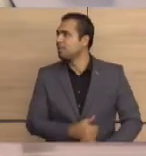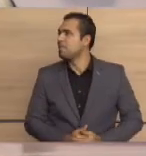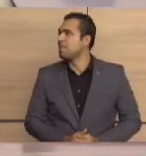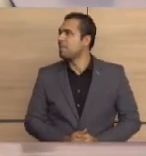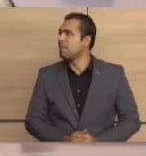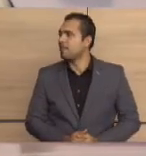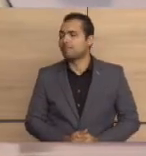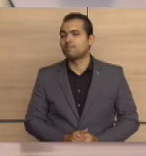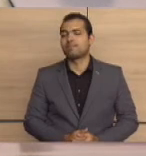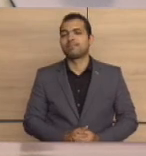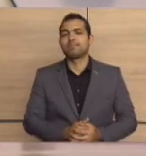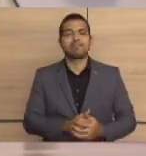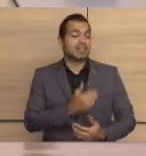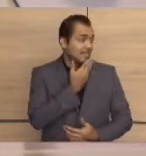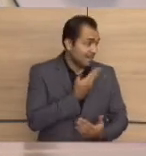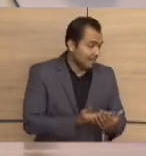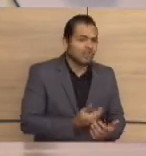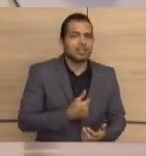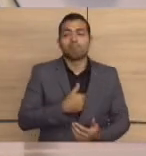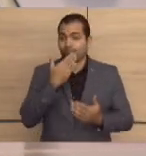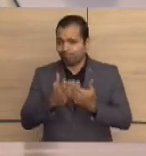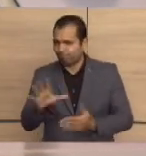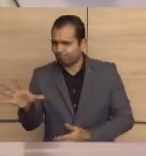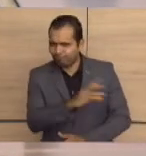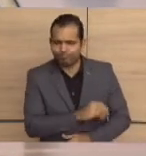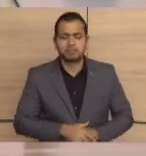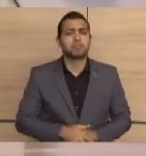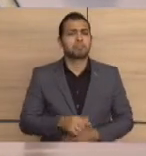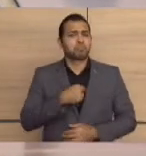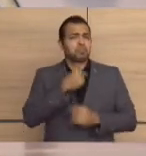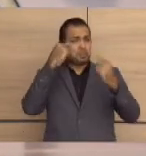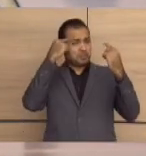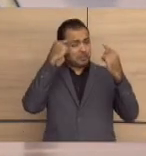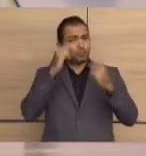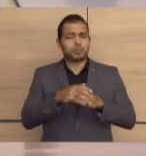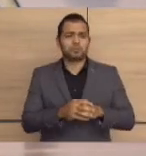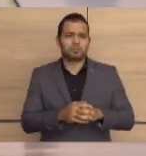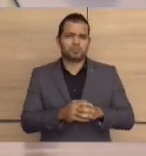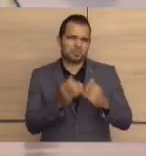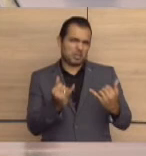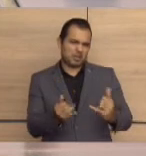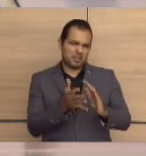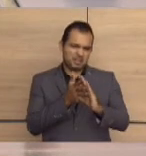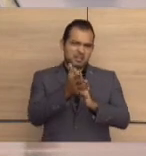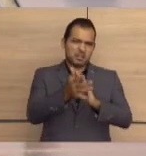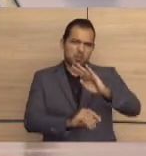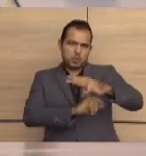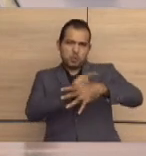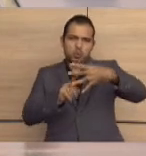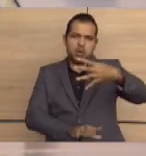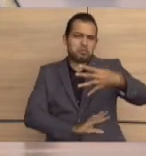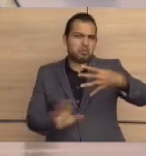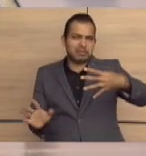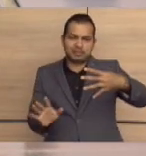nuevamente. Yo pienso que vamos a intentar en cuatro ideas, de manera muy atrevida, tratar